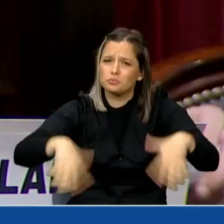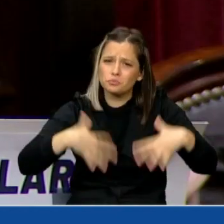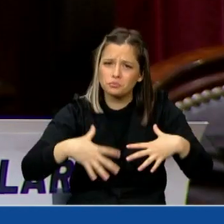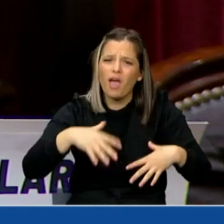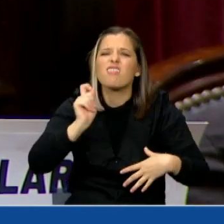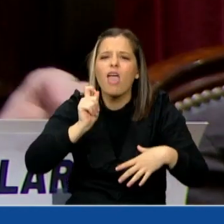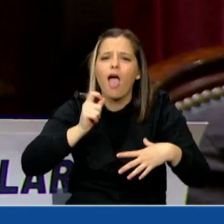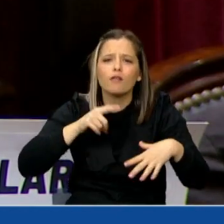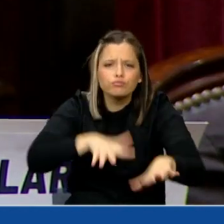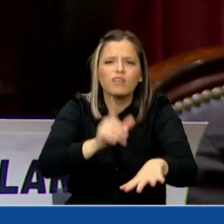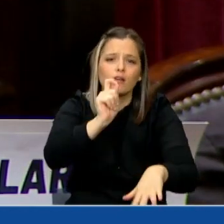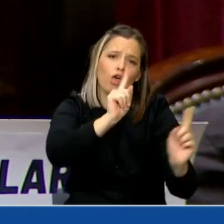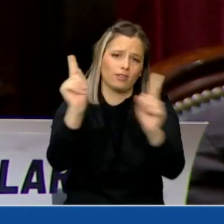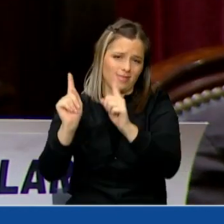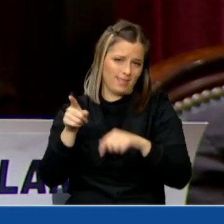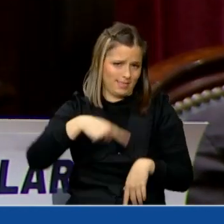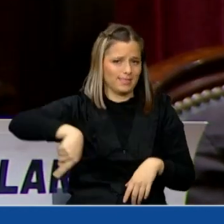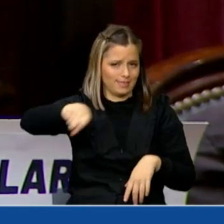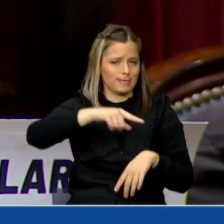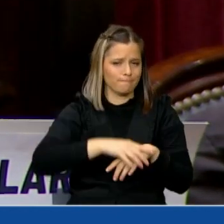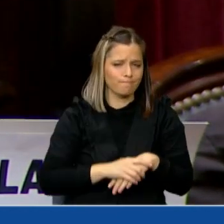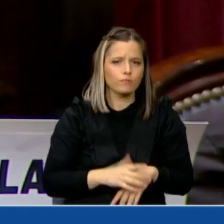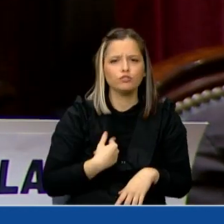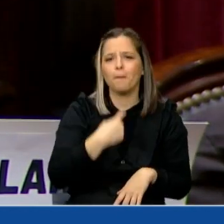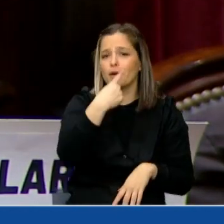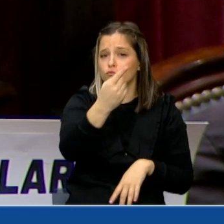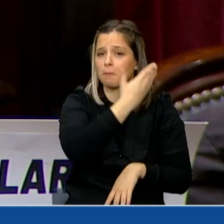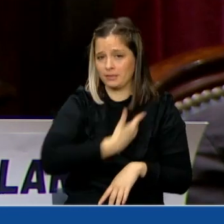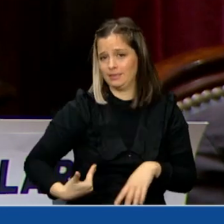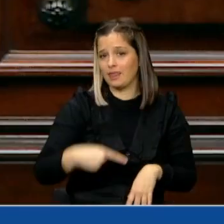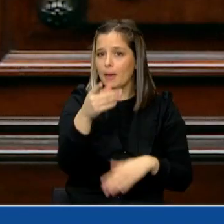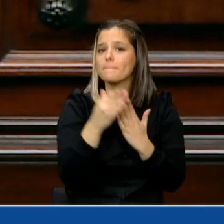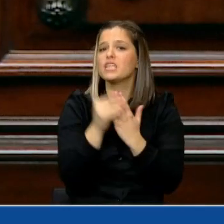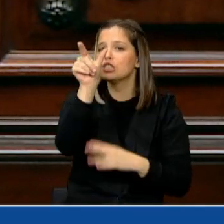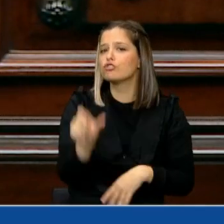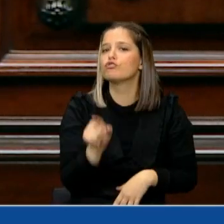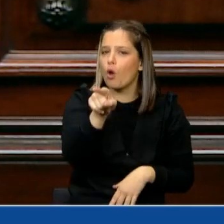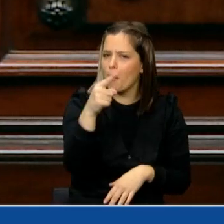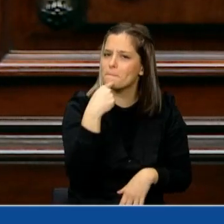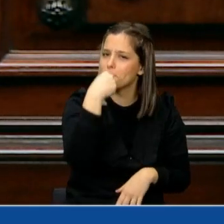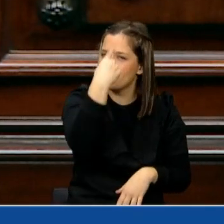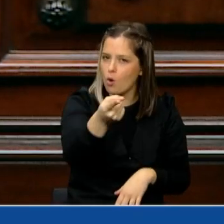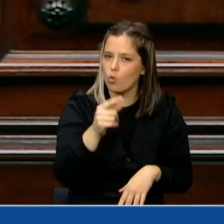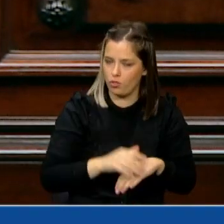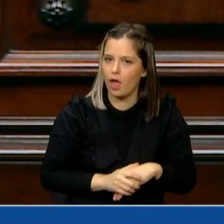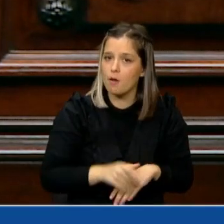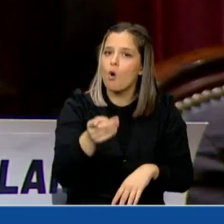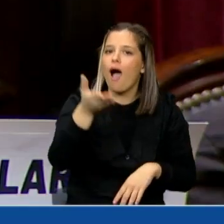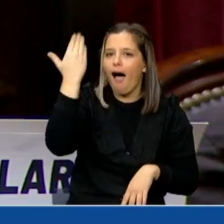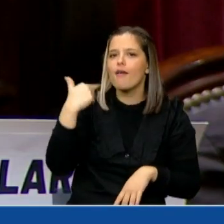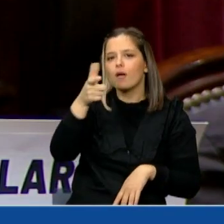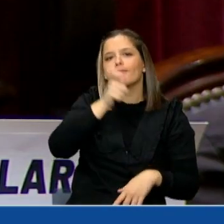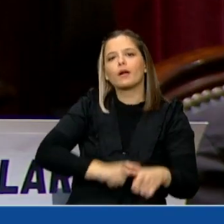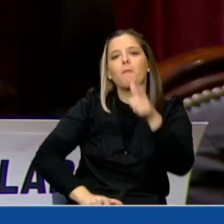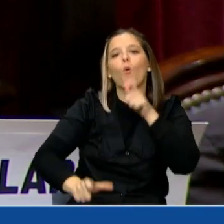y los docentes. Quiero comentarle algo también y preguntarle, presidente, ministro, porque usted nos respondió en las preguntas